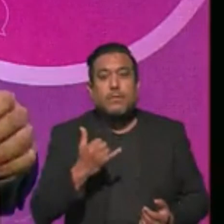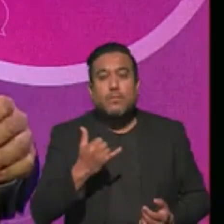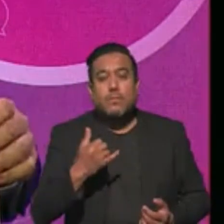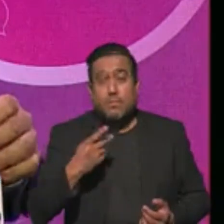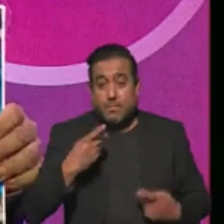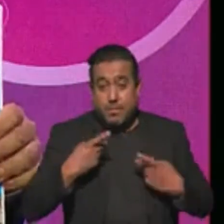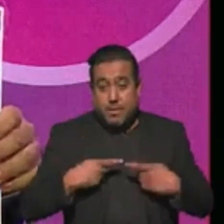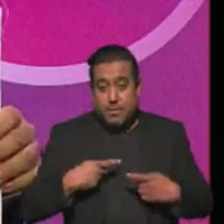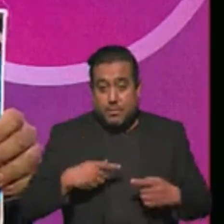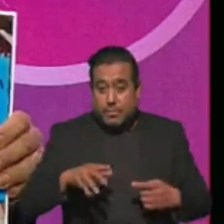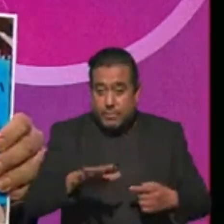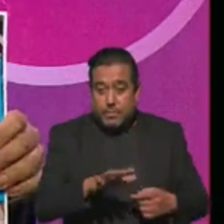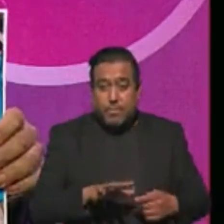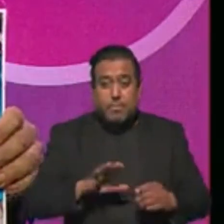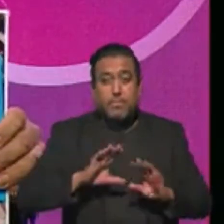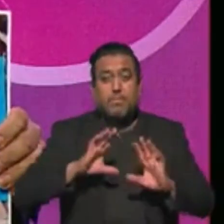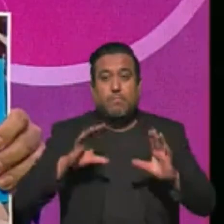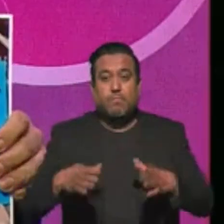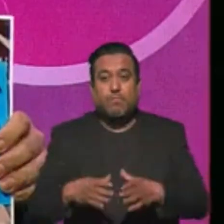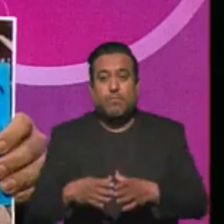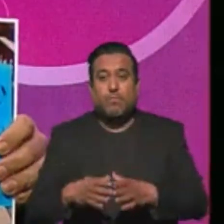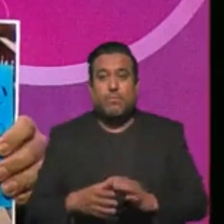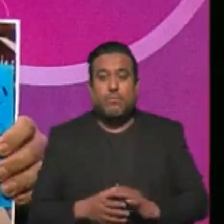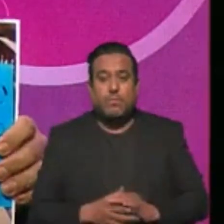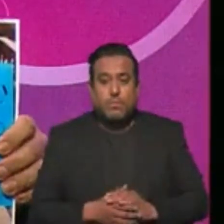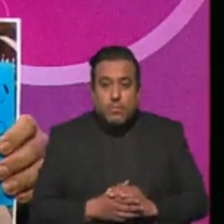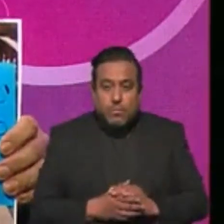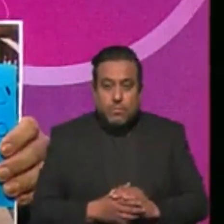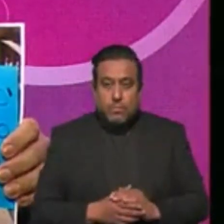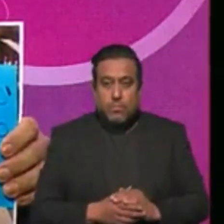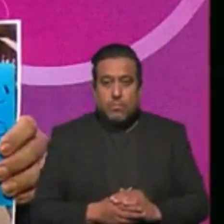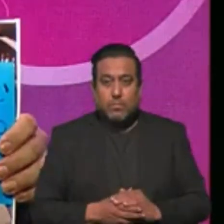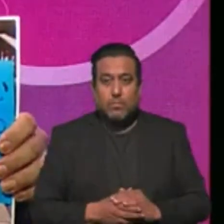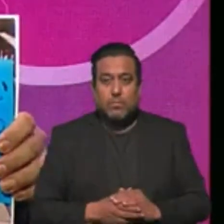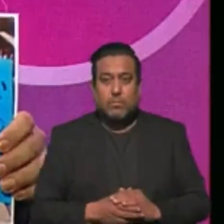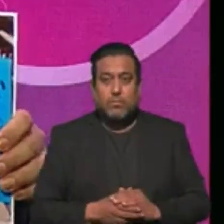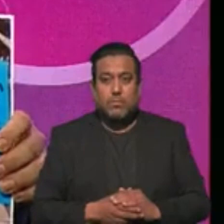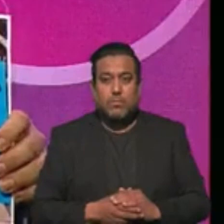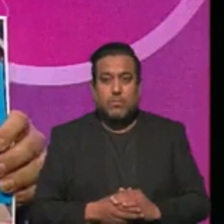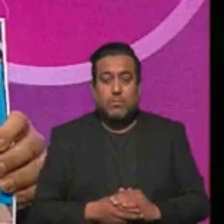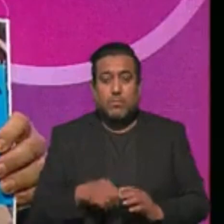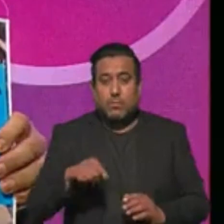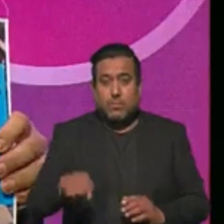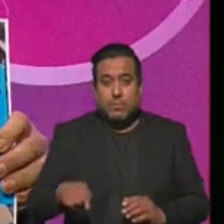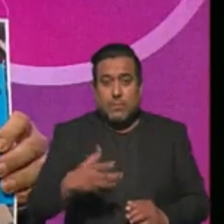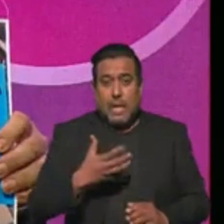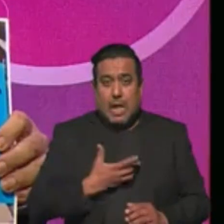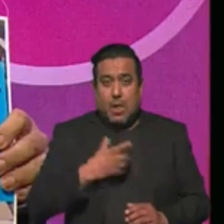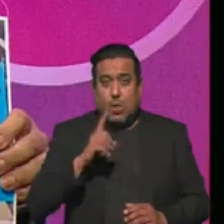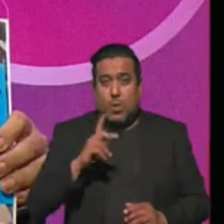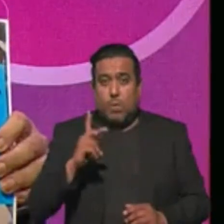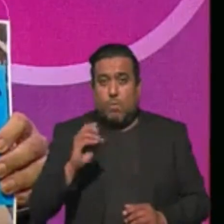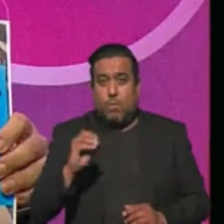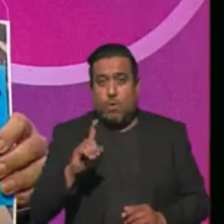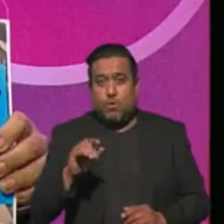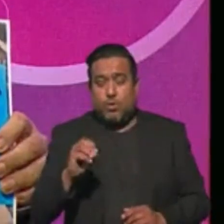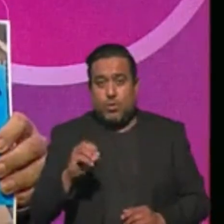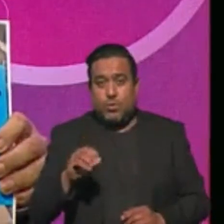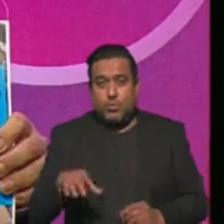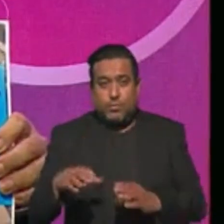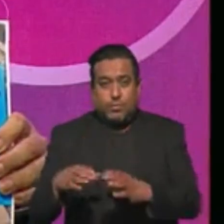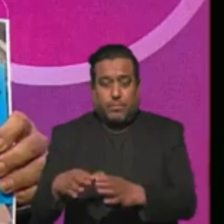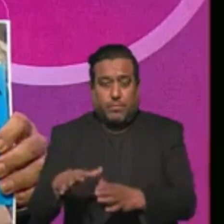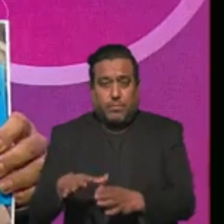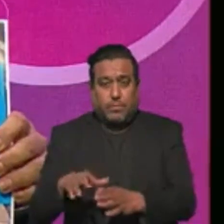habitantes de esta comunidad Tenían un pozo un pozo y en ese pozo se